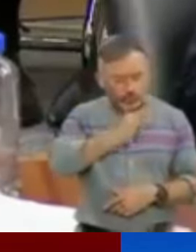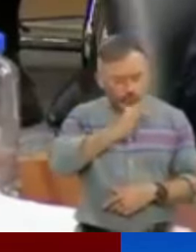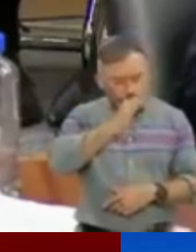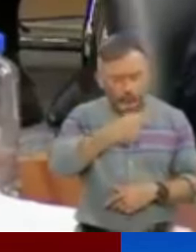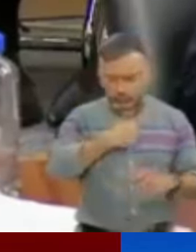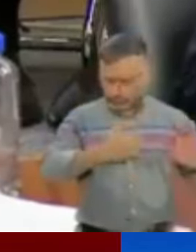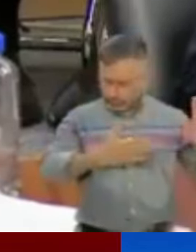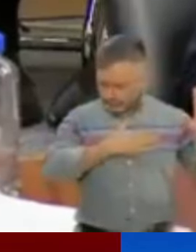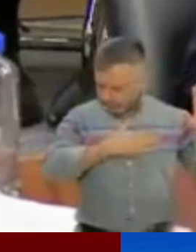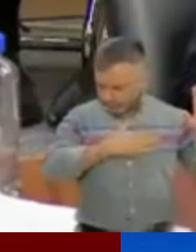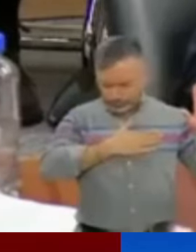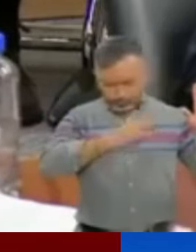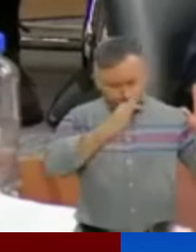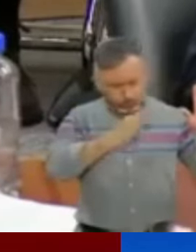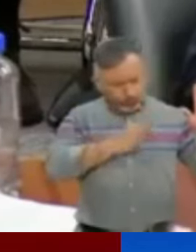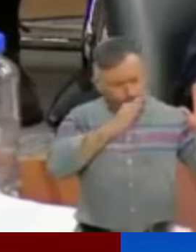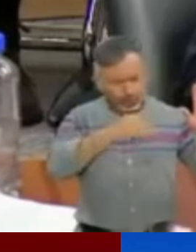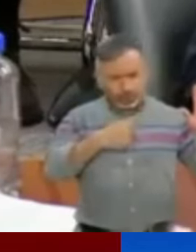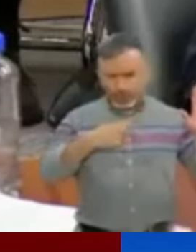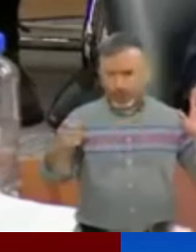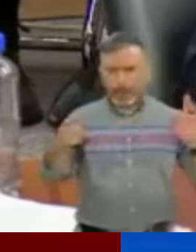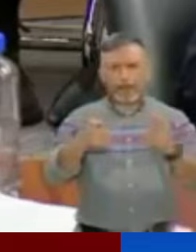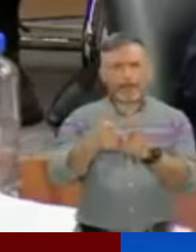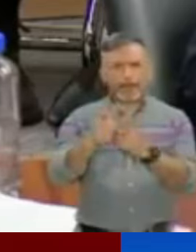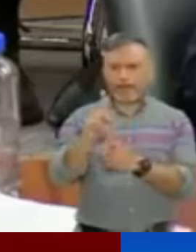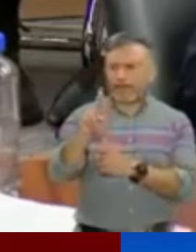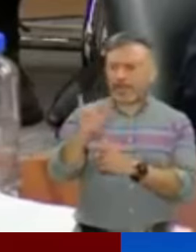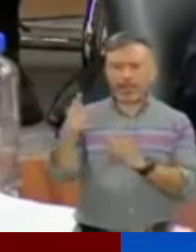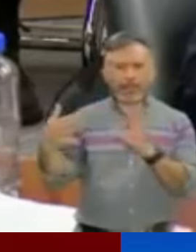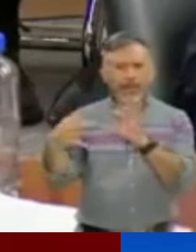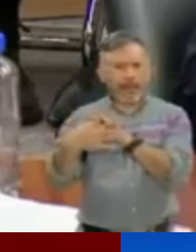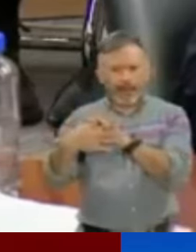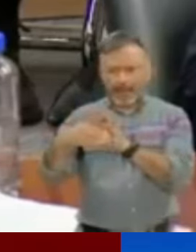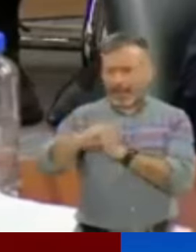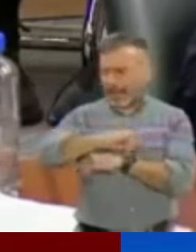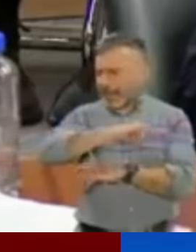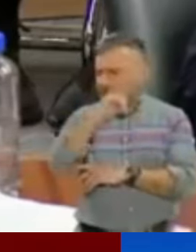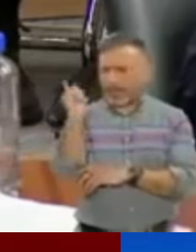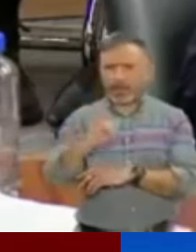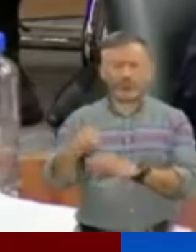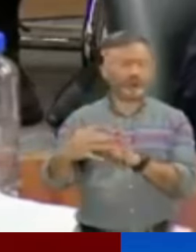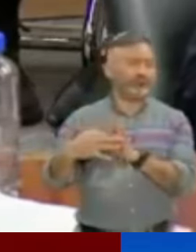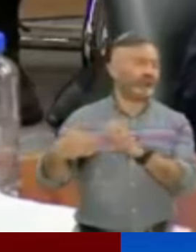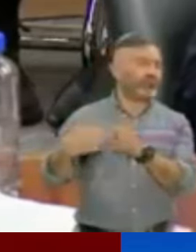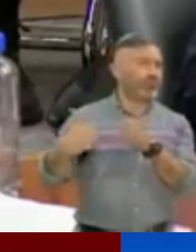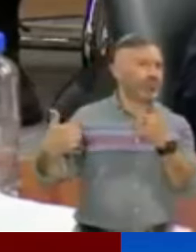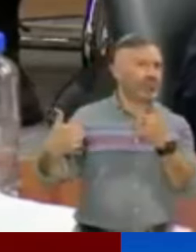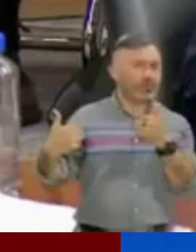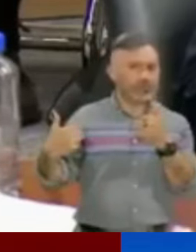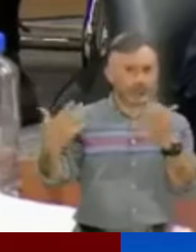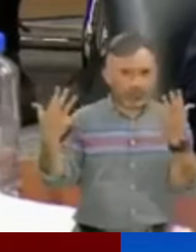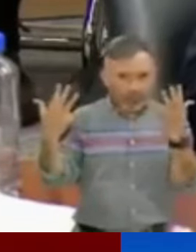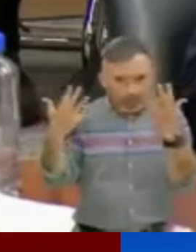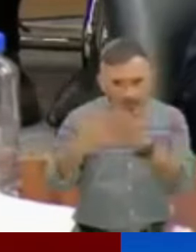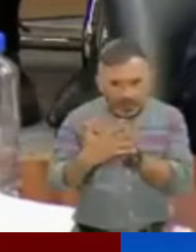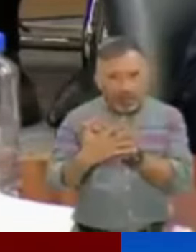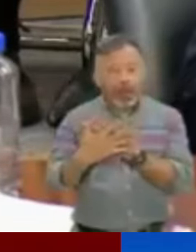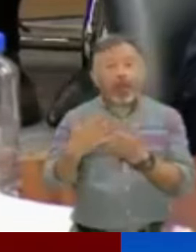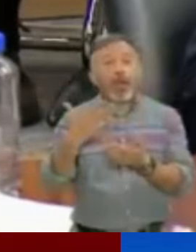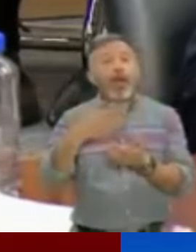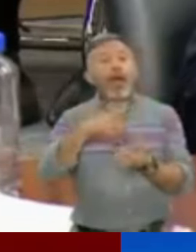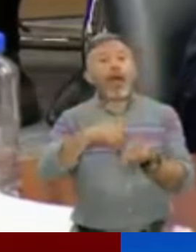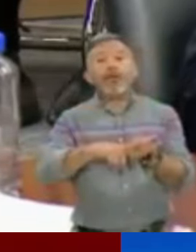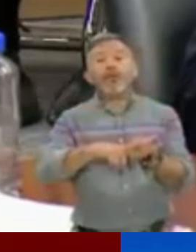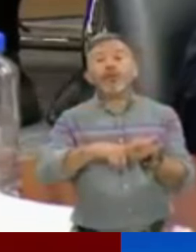jamás haría alianza con el PRI, pues resulta que nada más y nada menos que su